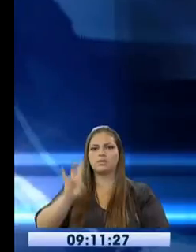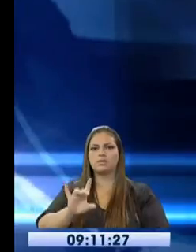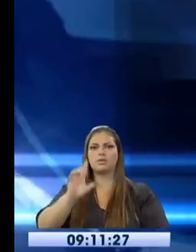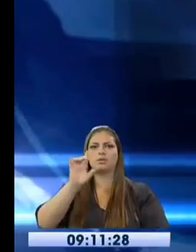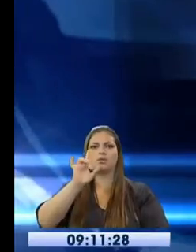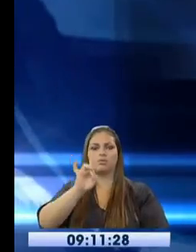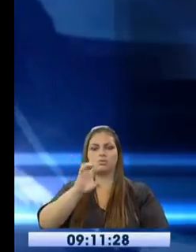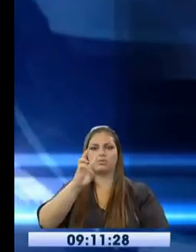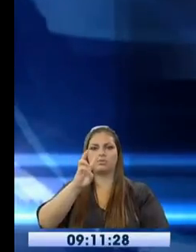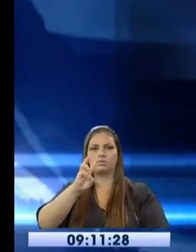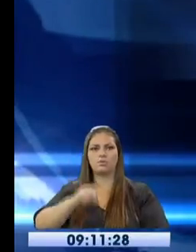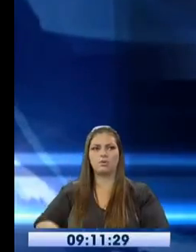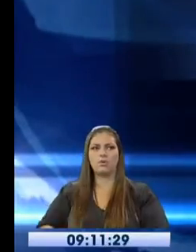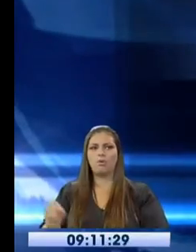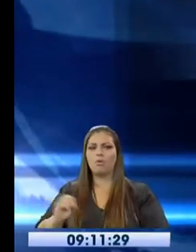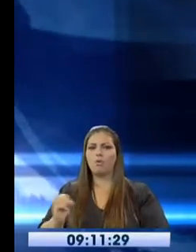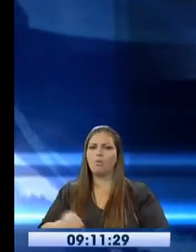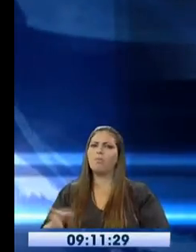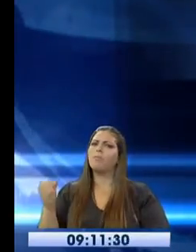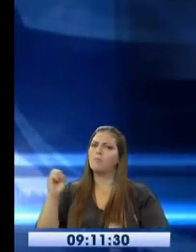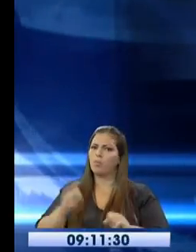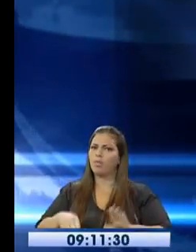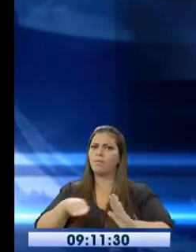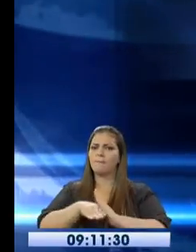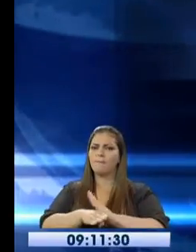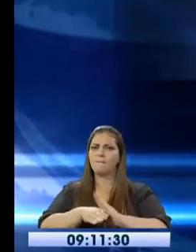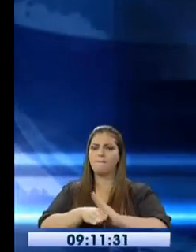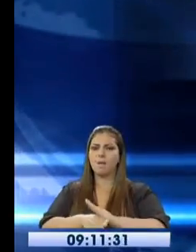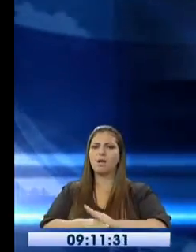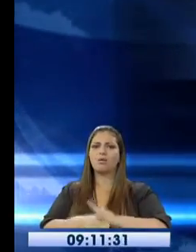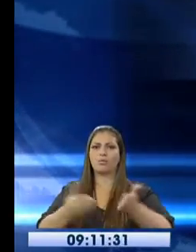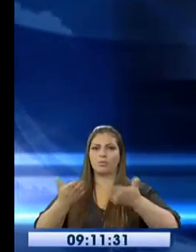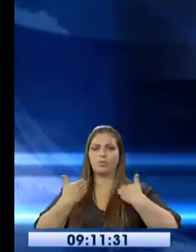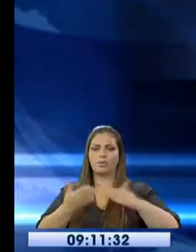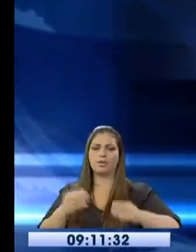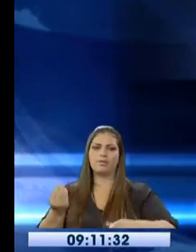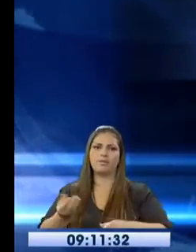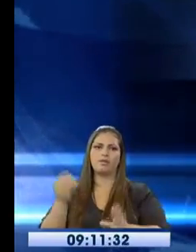098-8189-786, o efectuar su depósito en la cuenta del Banco Guayaquil,